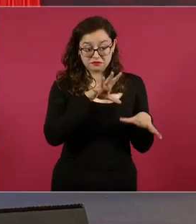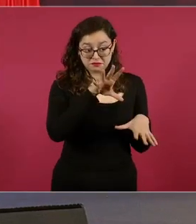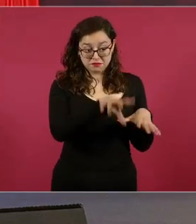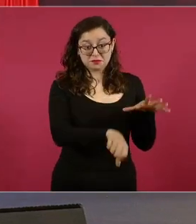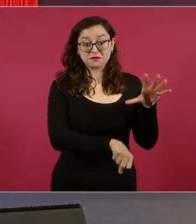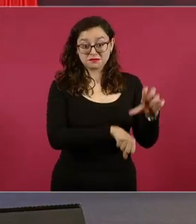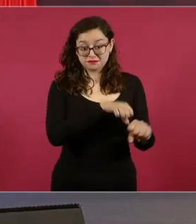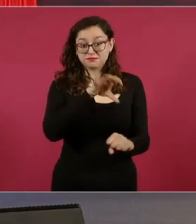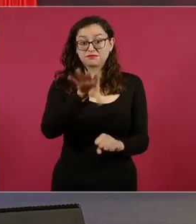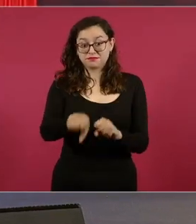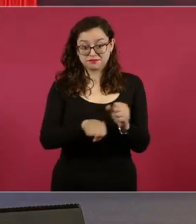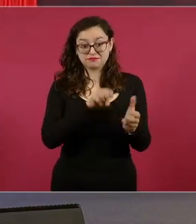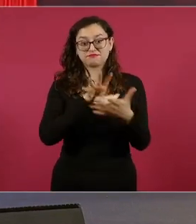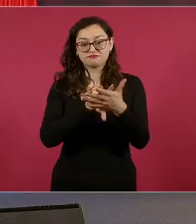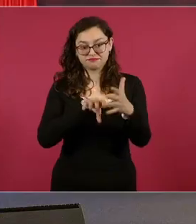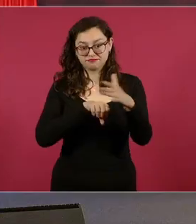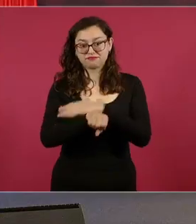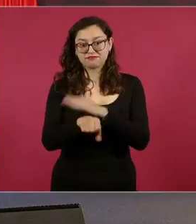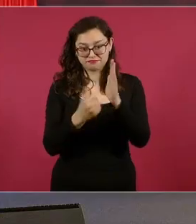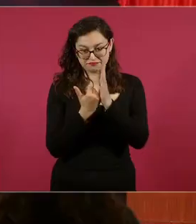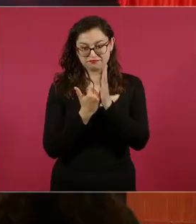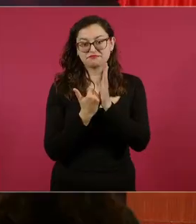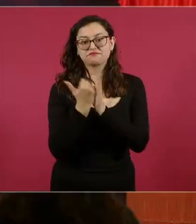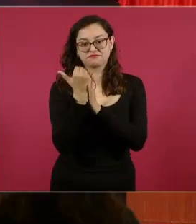detenidos, heridos,